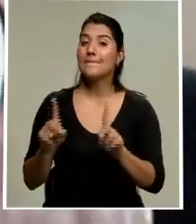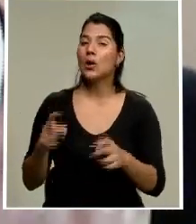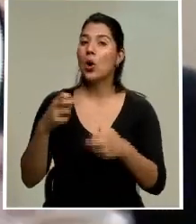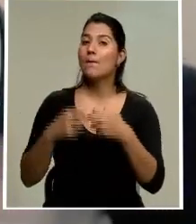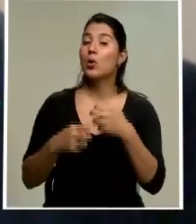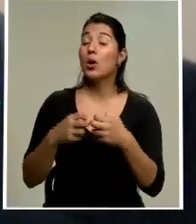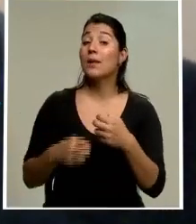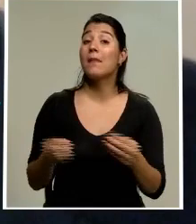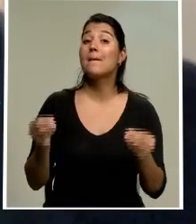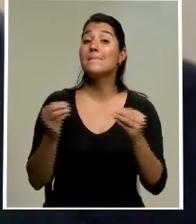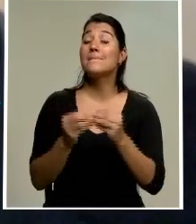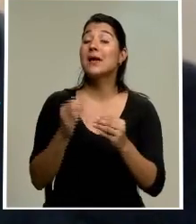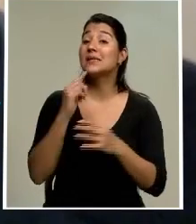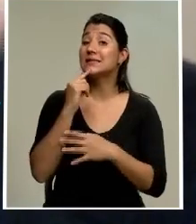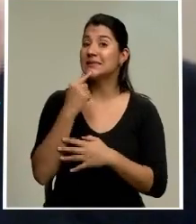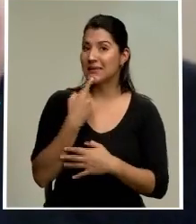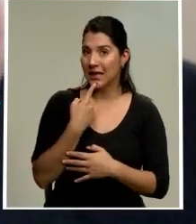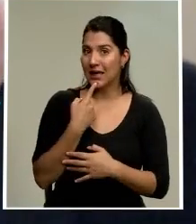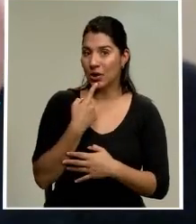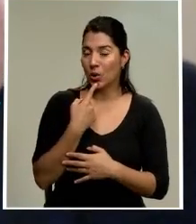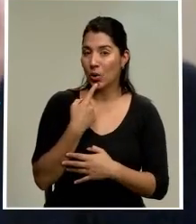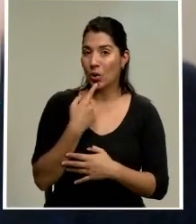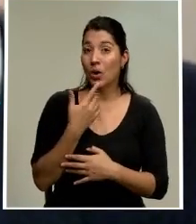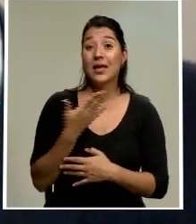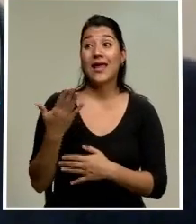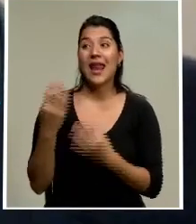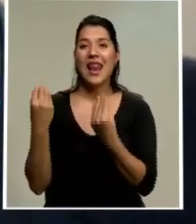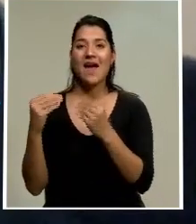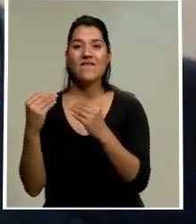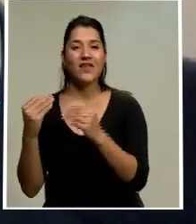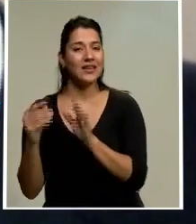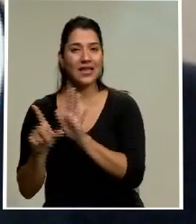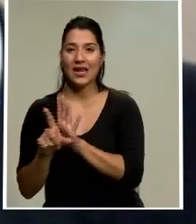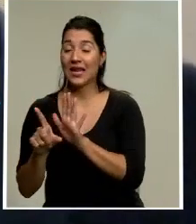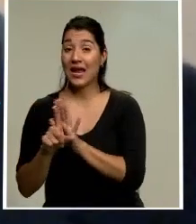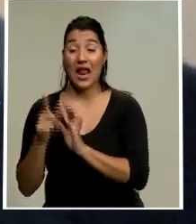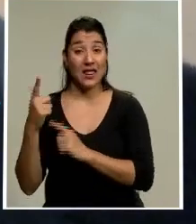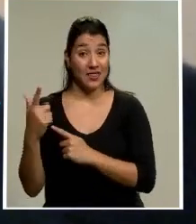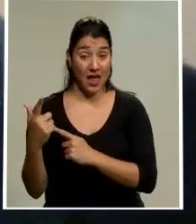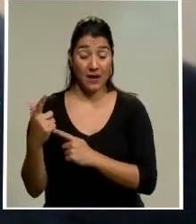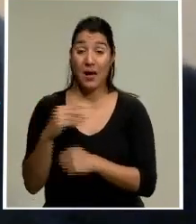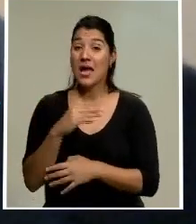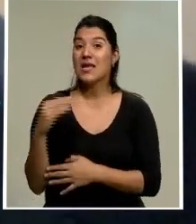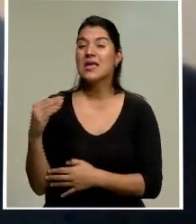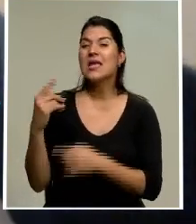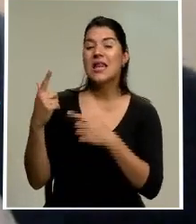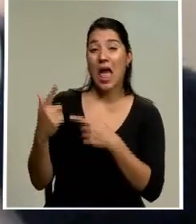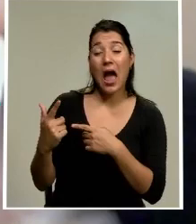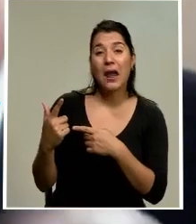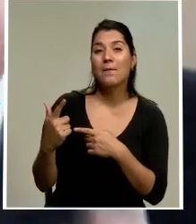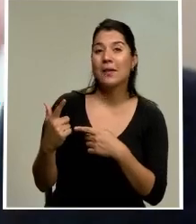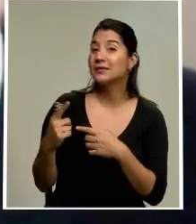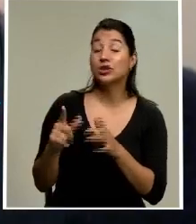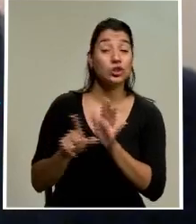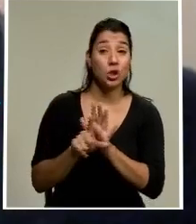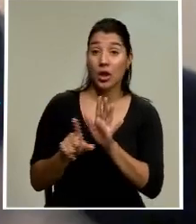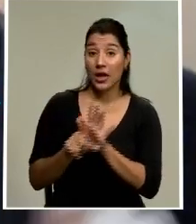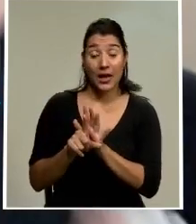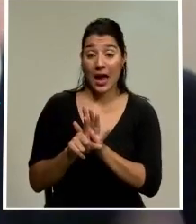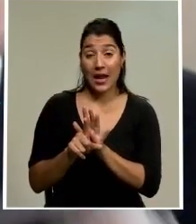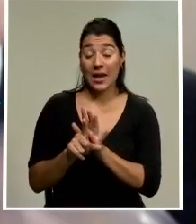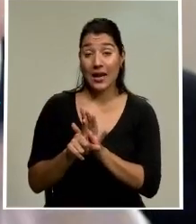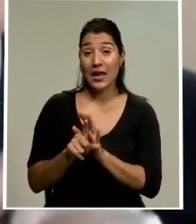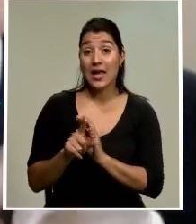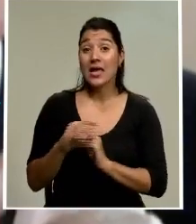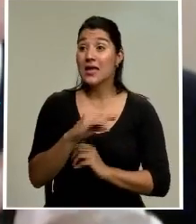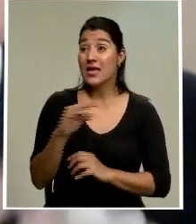más serio es el mercado negro de armas, y las armas que son armas ilegales y como las